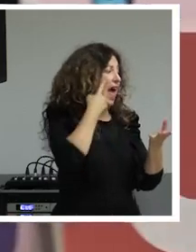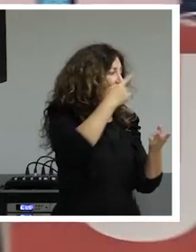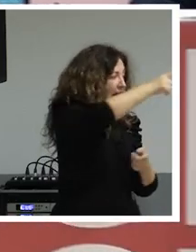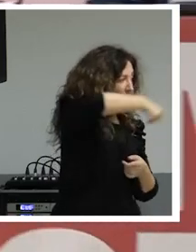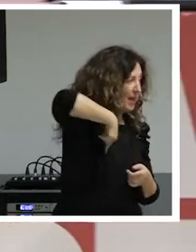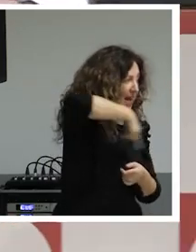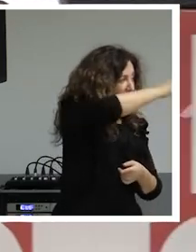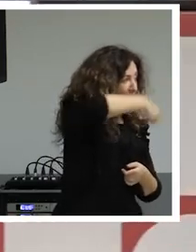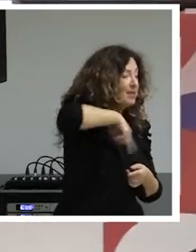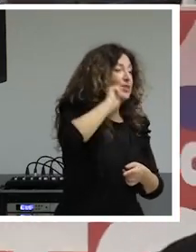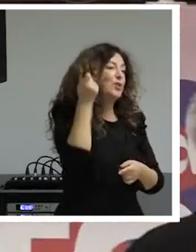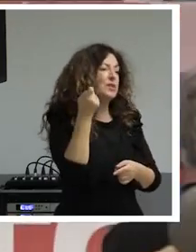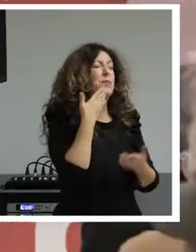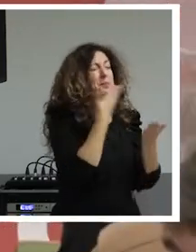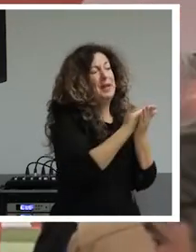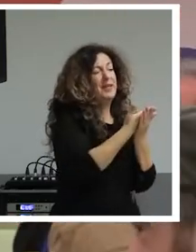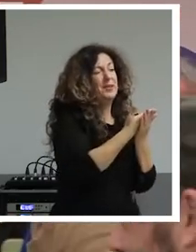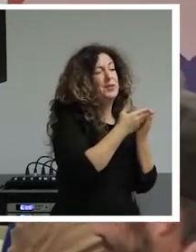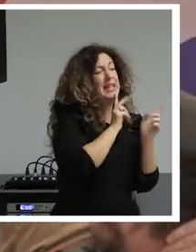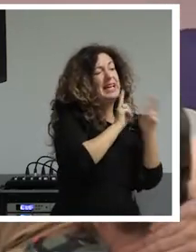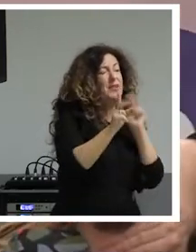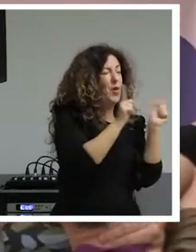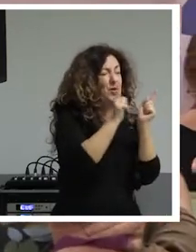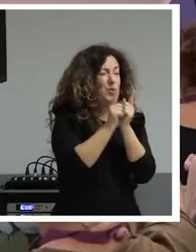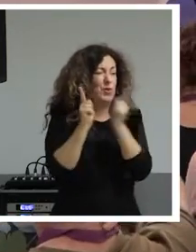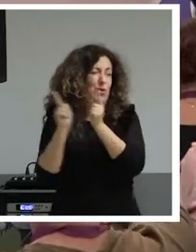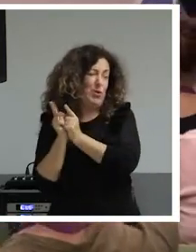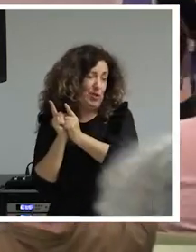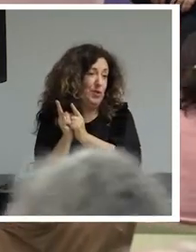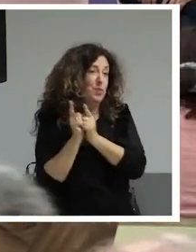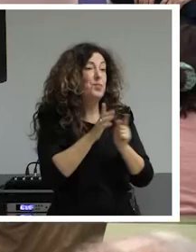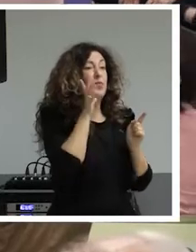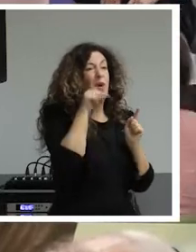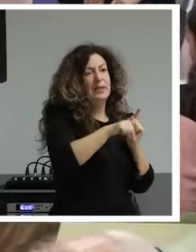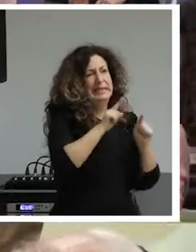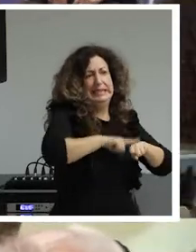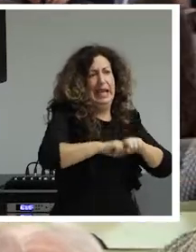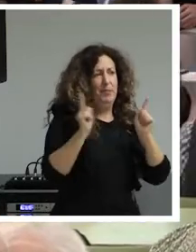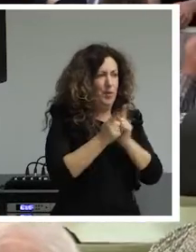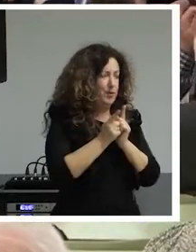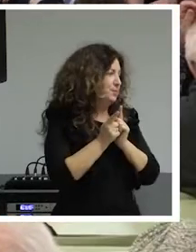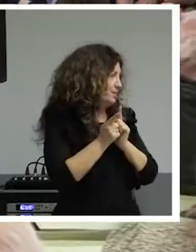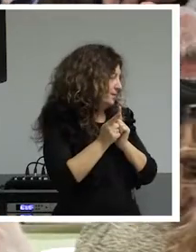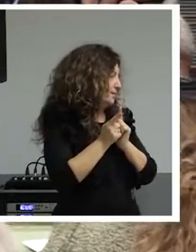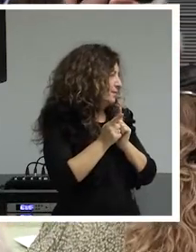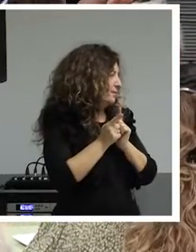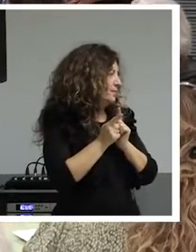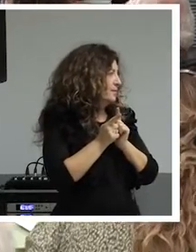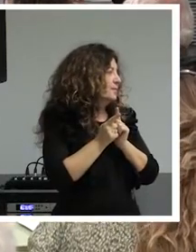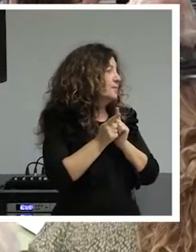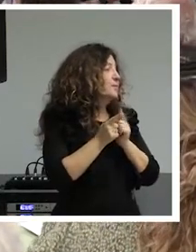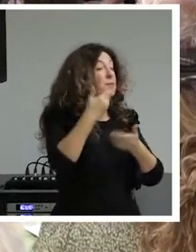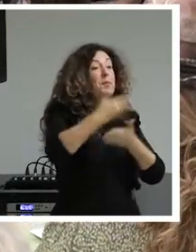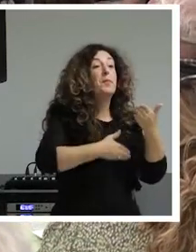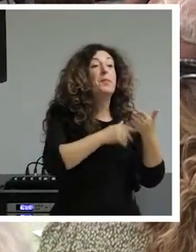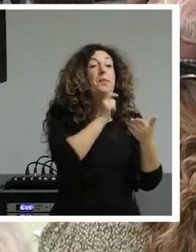bueno tenemos muchas preguntas y muy poco tiempo así que no sé si podré hacerlas todas pero voy a lanzar algunas agrupadas a ver si